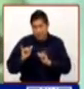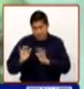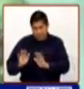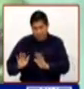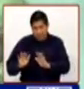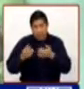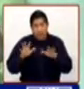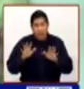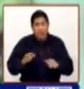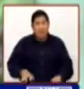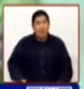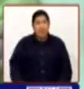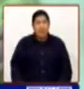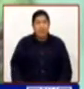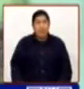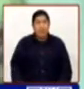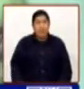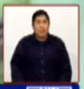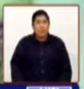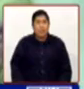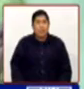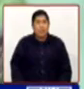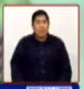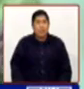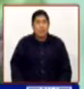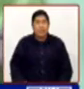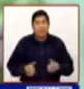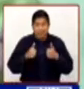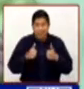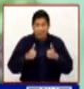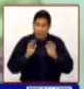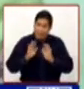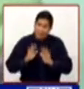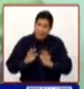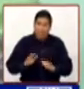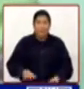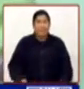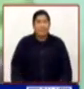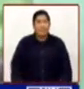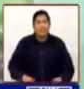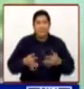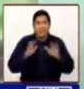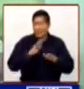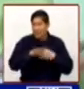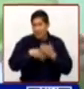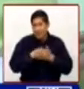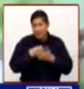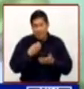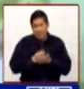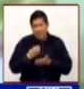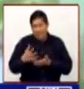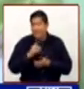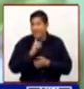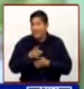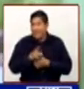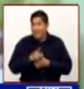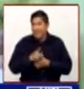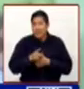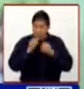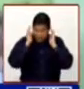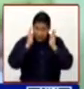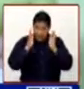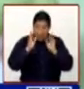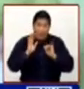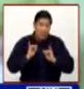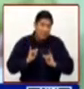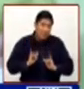ya? ¿Ya? Vamos a comprar pues, cosas ricas, lo que te gusta. ¿Ya? Todo te vamos a comprar. Él le